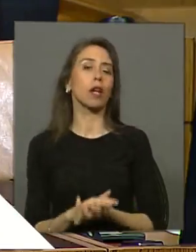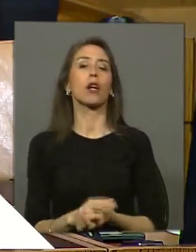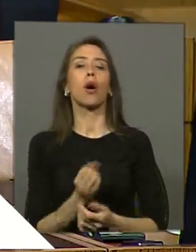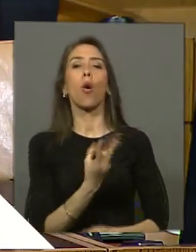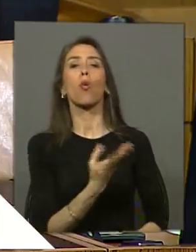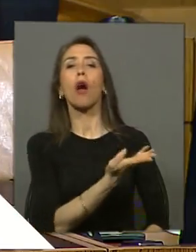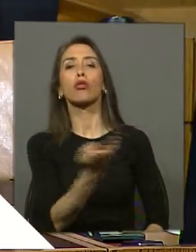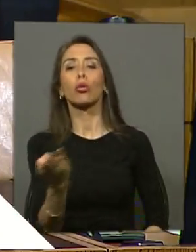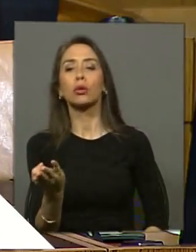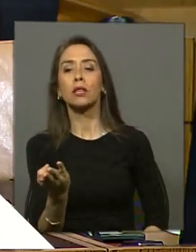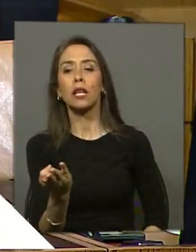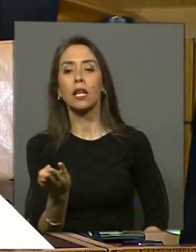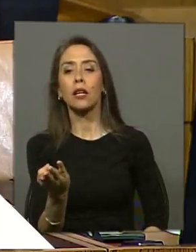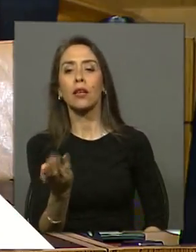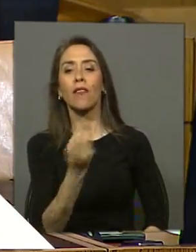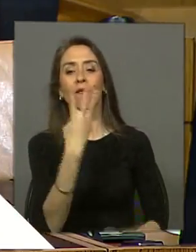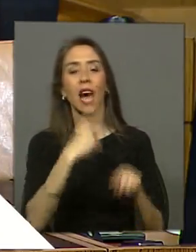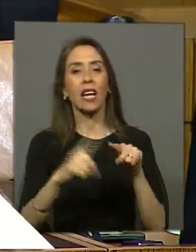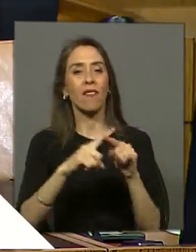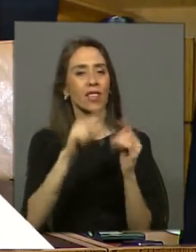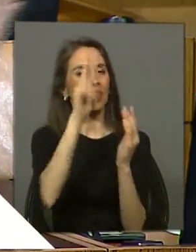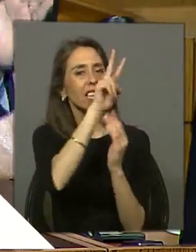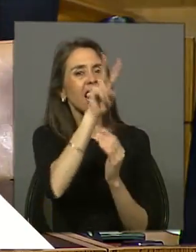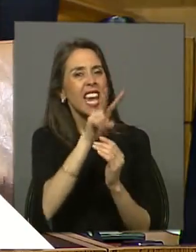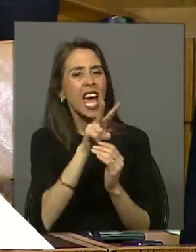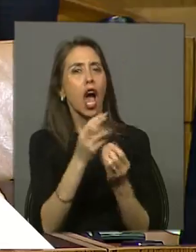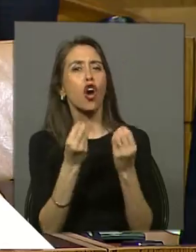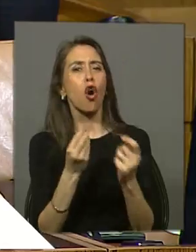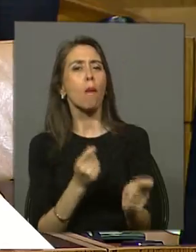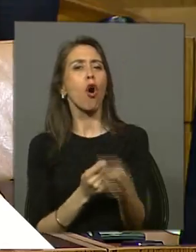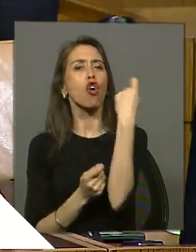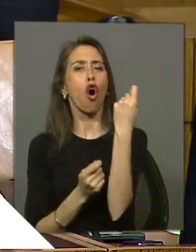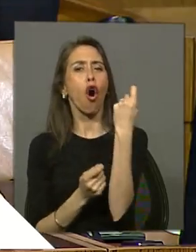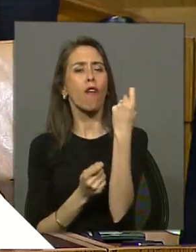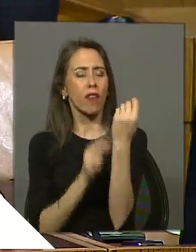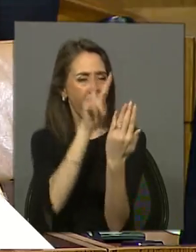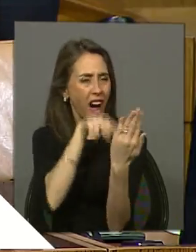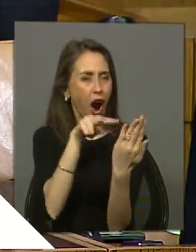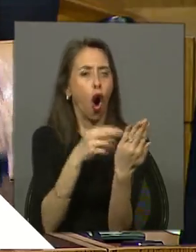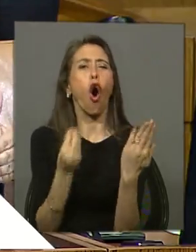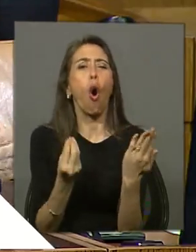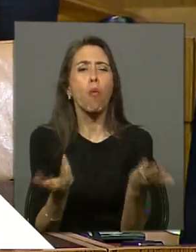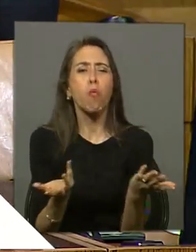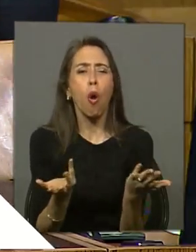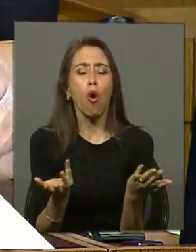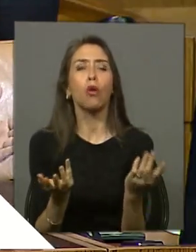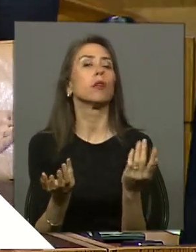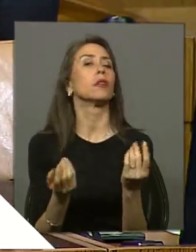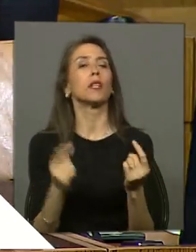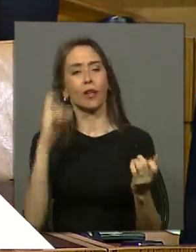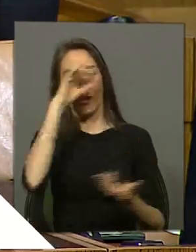de ustedes han tenido que leer varias veces para entender cómo se va a cobrar porque un sistema que es confuso no es claro